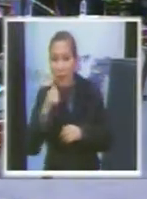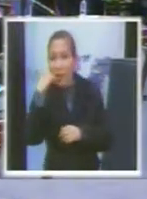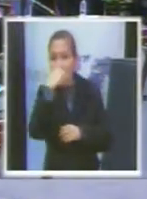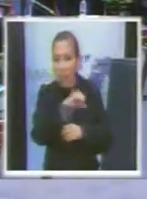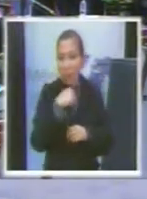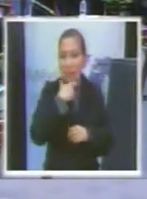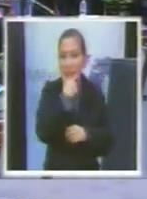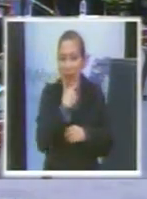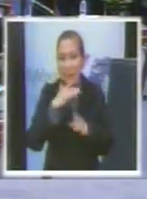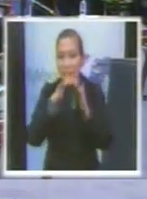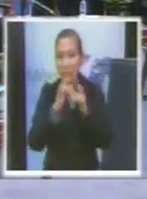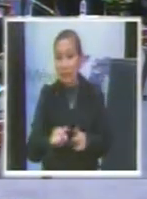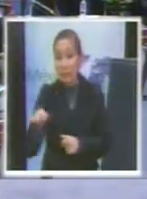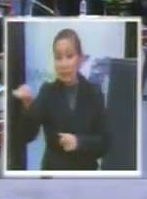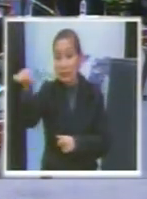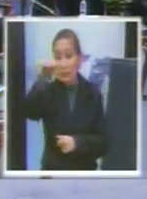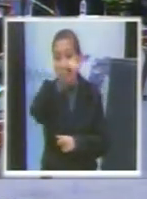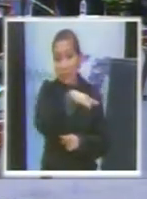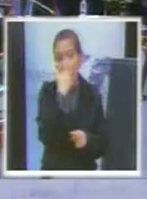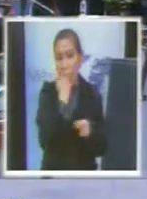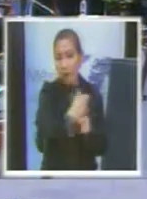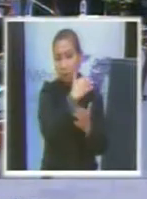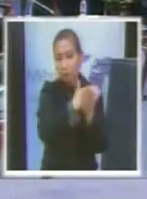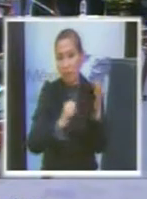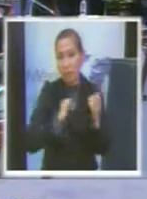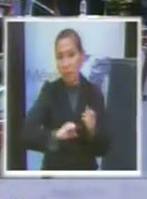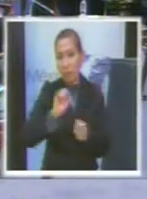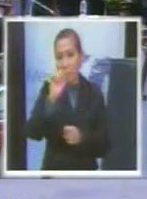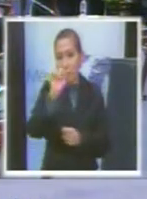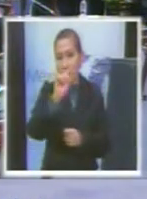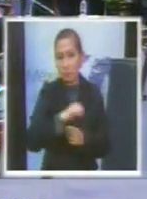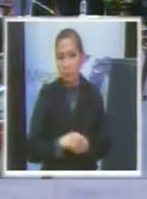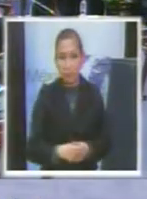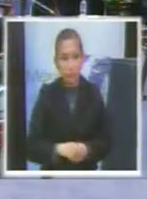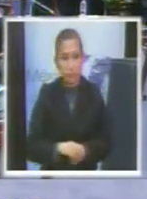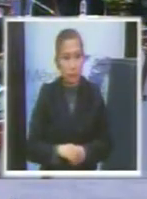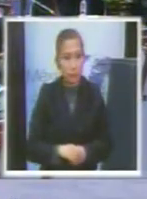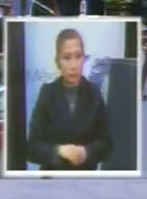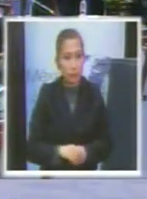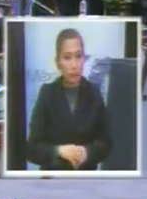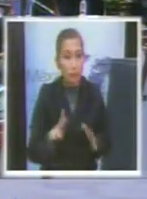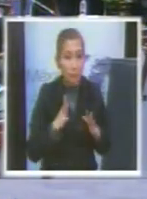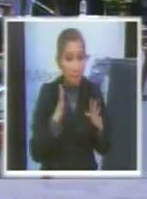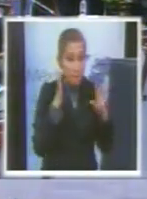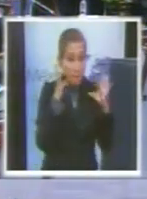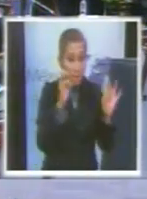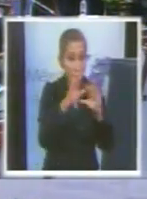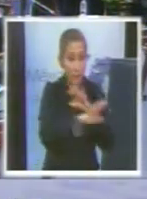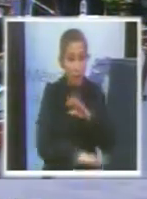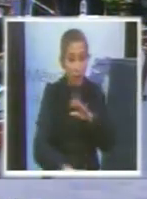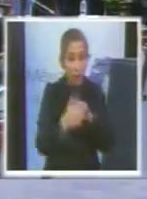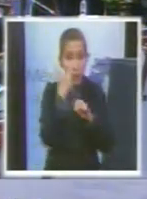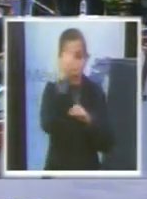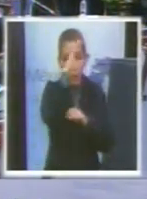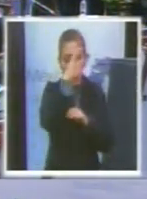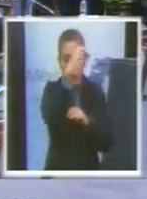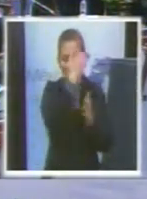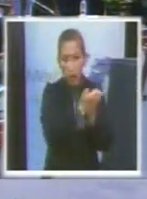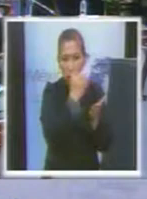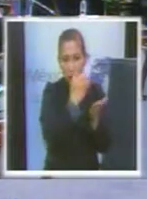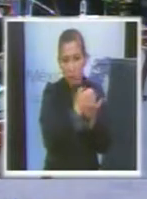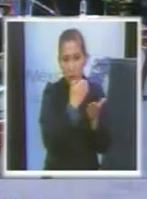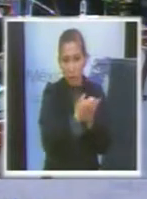austriaca, inglesa y francesa de la primera mitad del siglo XX. La fundación del Fondo de Cultura Económica, que